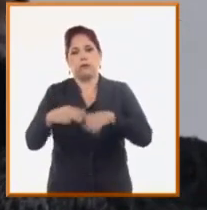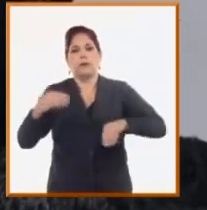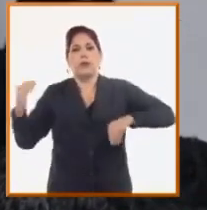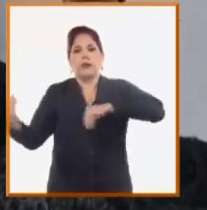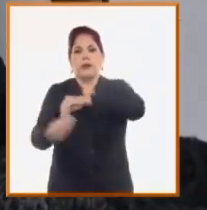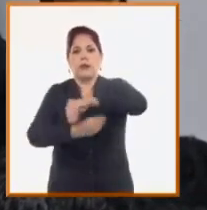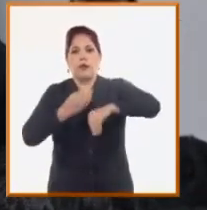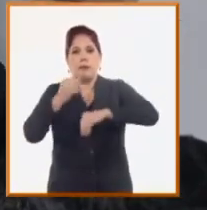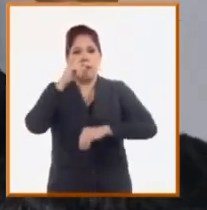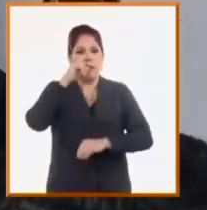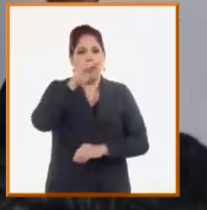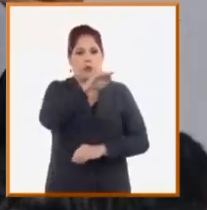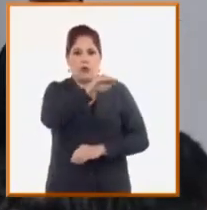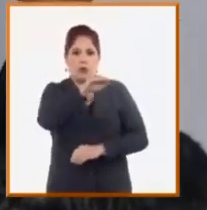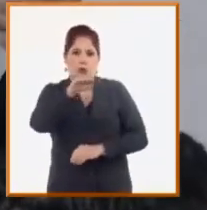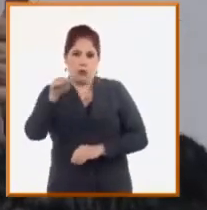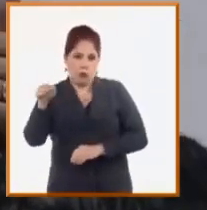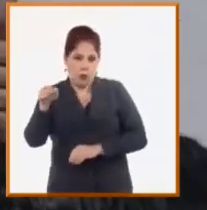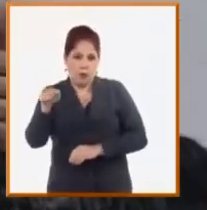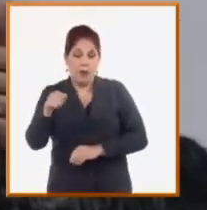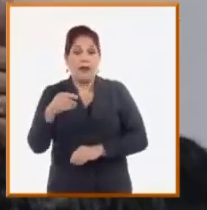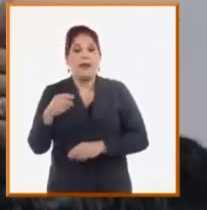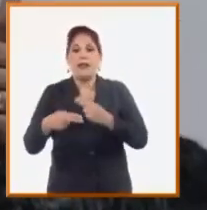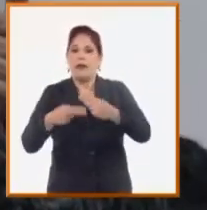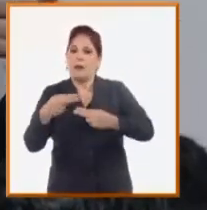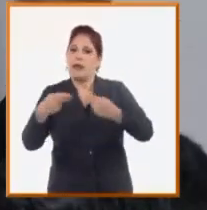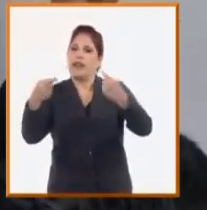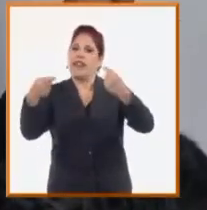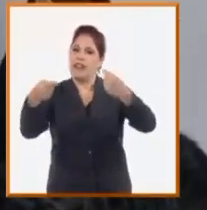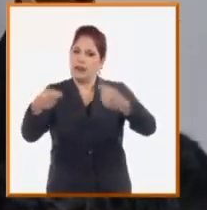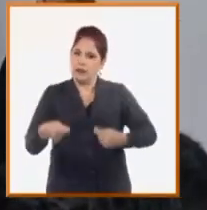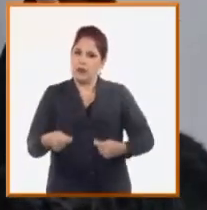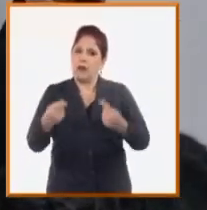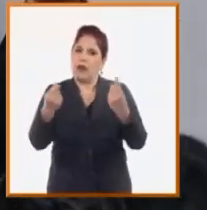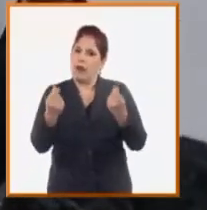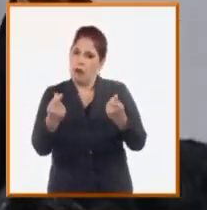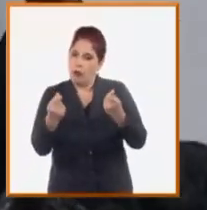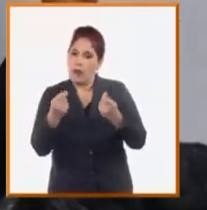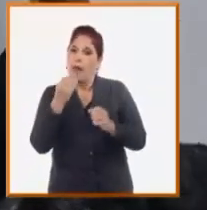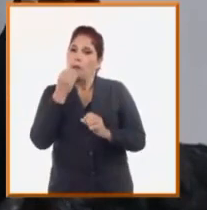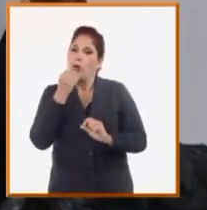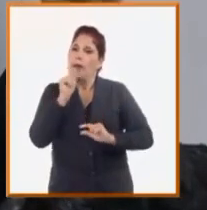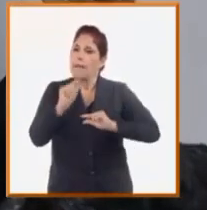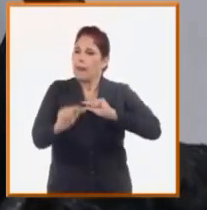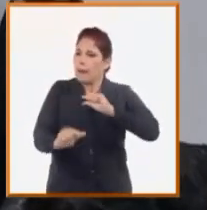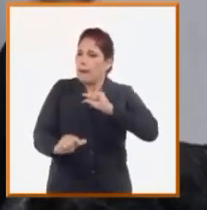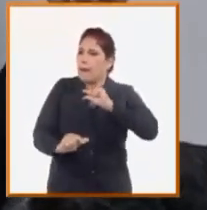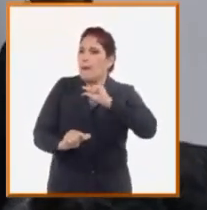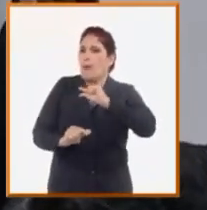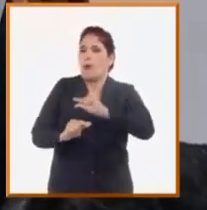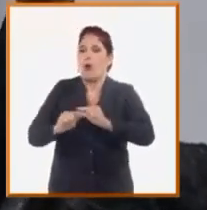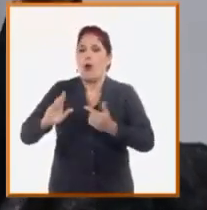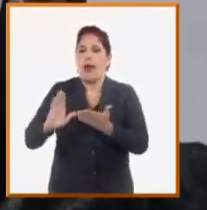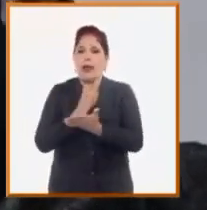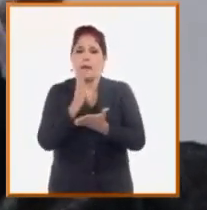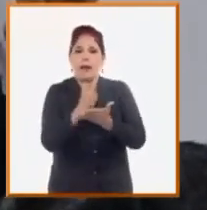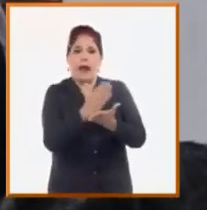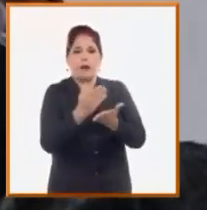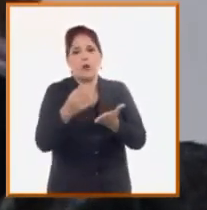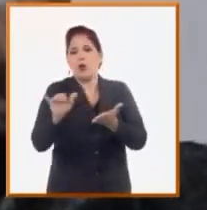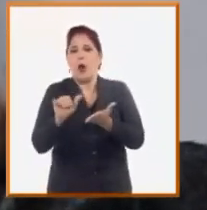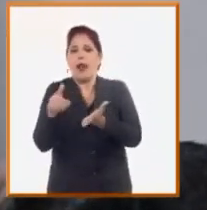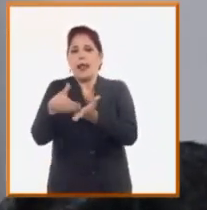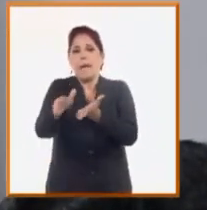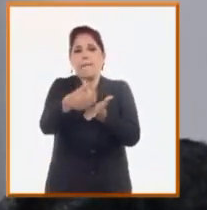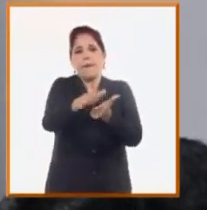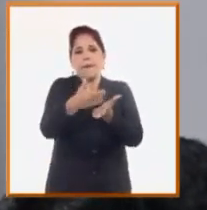normas lo que corresponda, ir tomando decisiones en la economía que puedan ir de alguna manera eliminando o